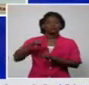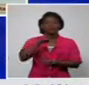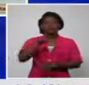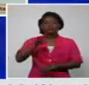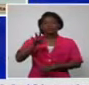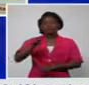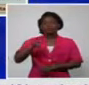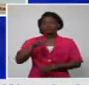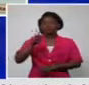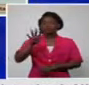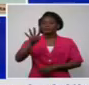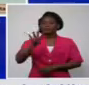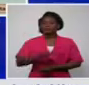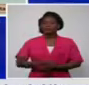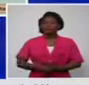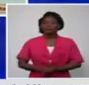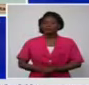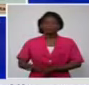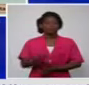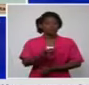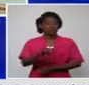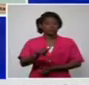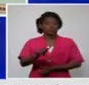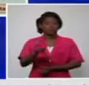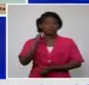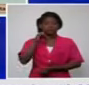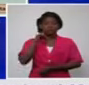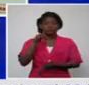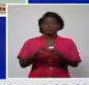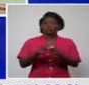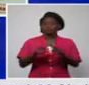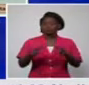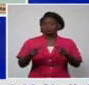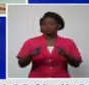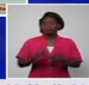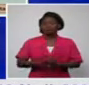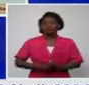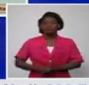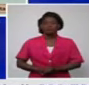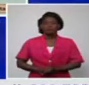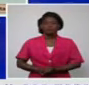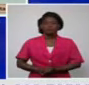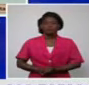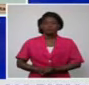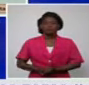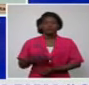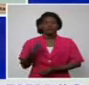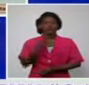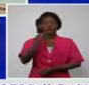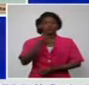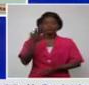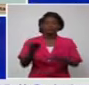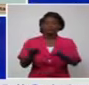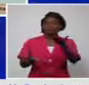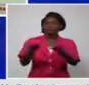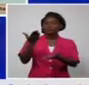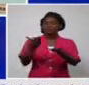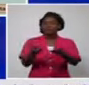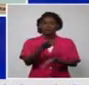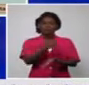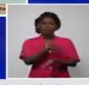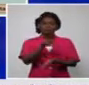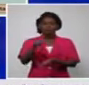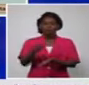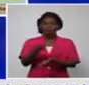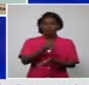14,4, que también se ha incrementado en comparación con el día anterior, pues se mantienen en las